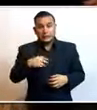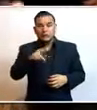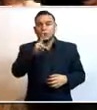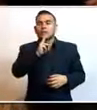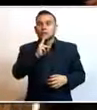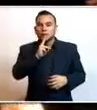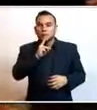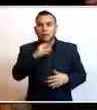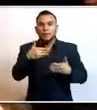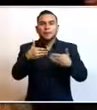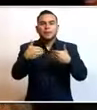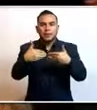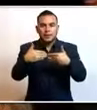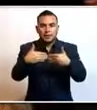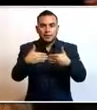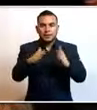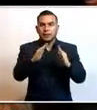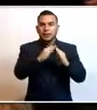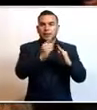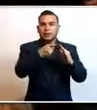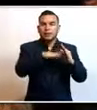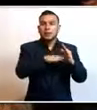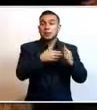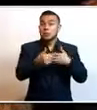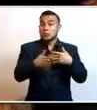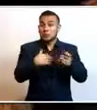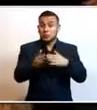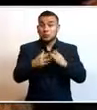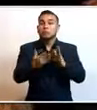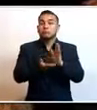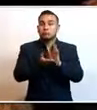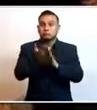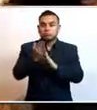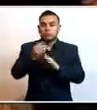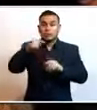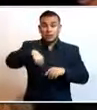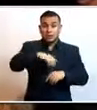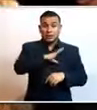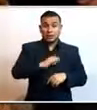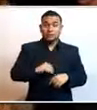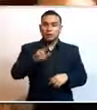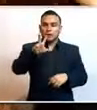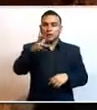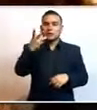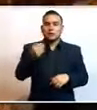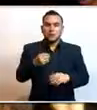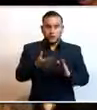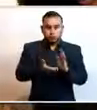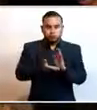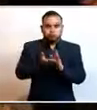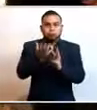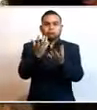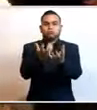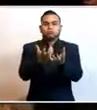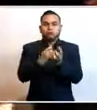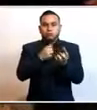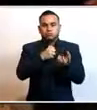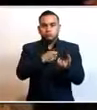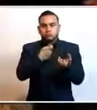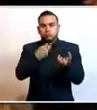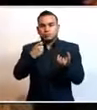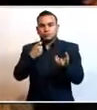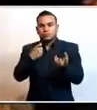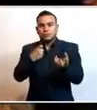En Panamá ha subido la delincuencia en cuarentena. En El Salvador tuvimos 3 días en abril donde subió la delincuencia en plena